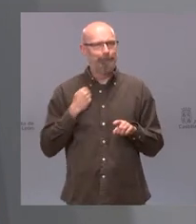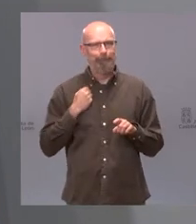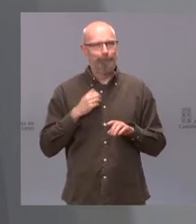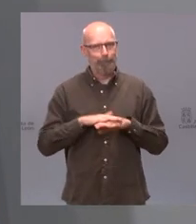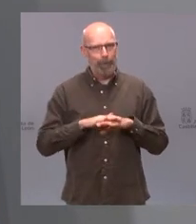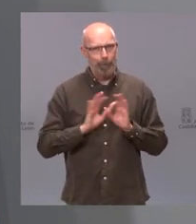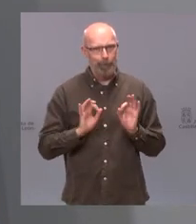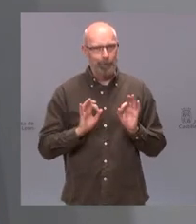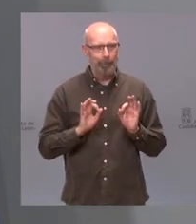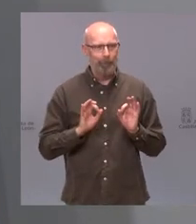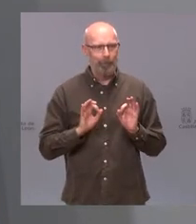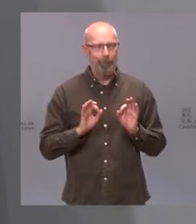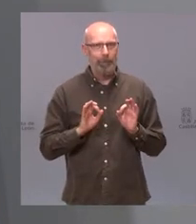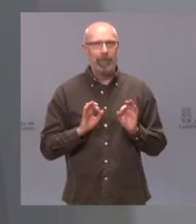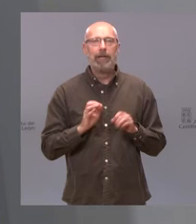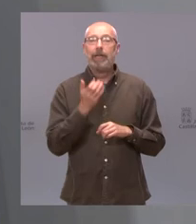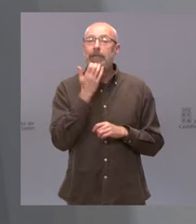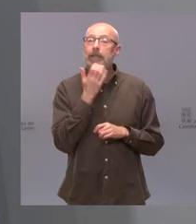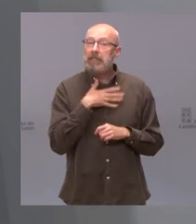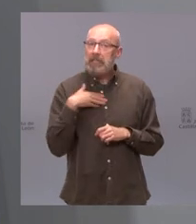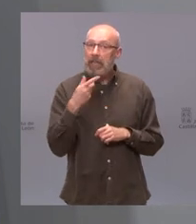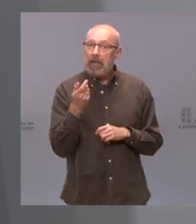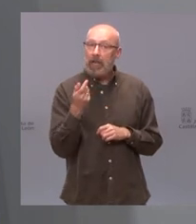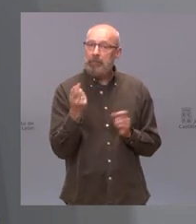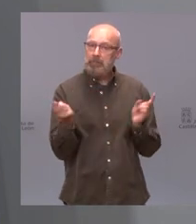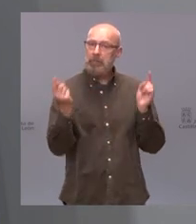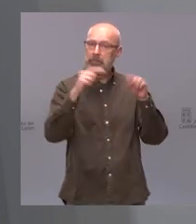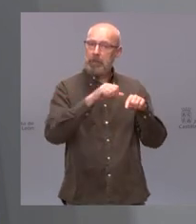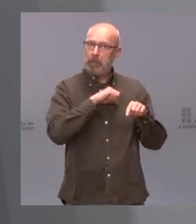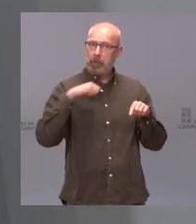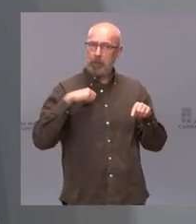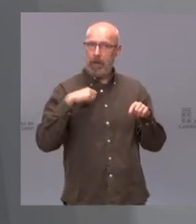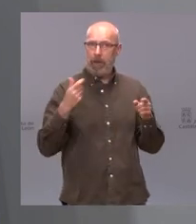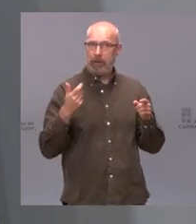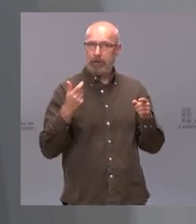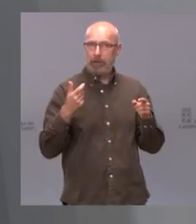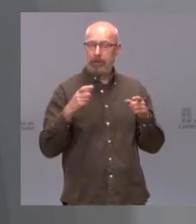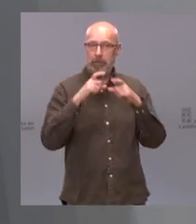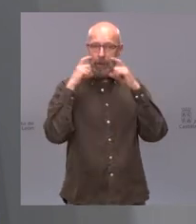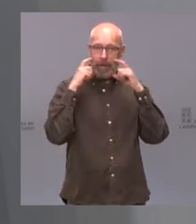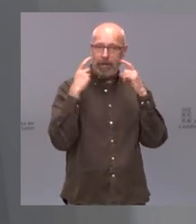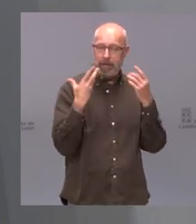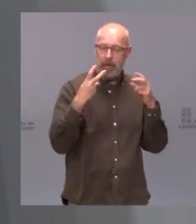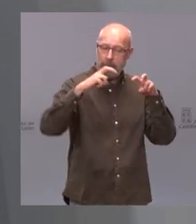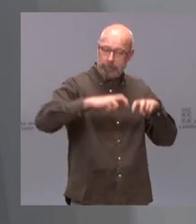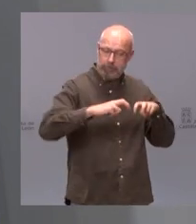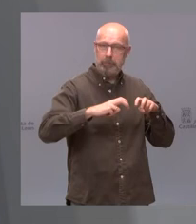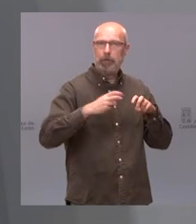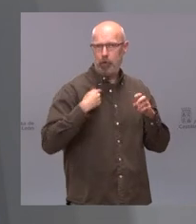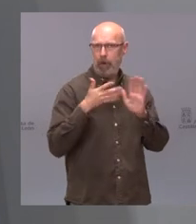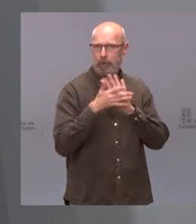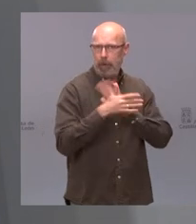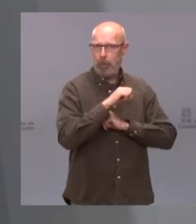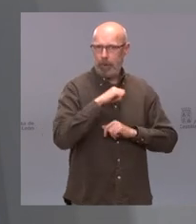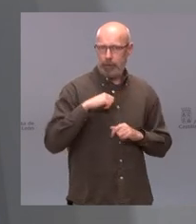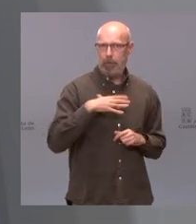Y yo, si quiere, quedamos un día en una terraza y sin mascarilla, con mascarilla, y se lo explico. Pero permítame que